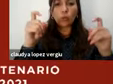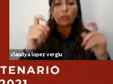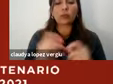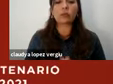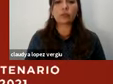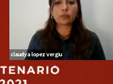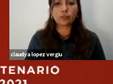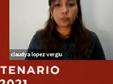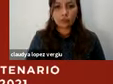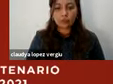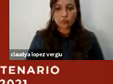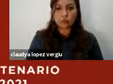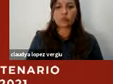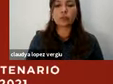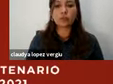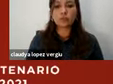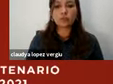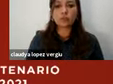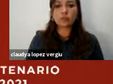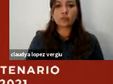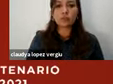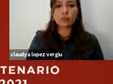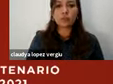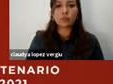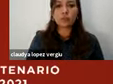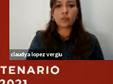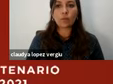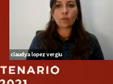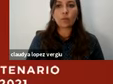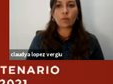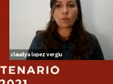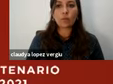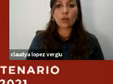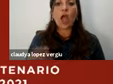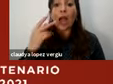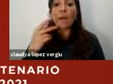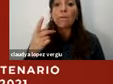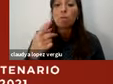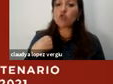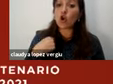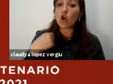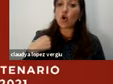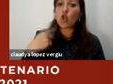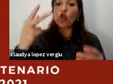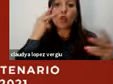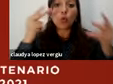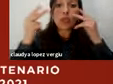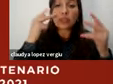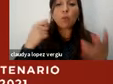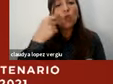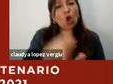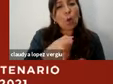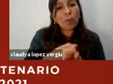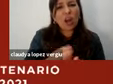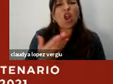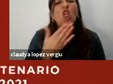Dice, la gente extranjera puede adquirir sus productos, si es así, ¿dónde? ¿No? ¿Tienen alguna